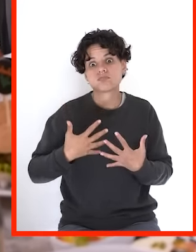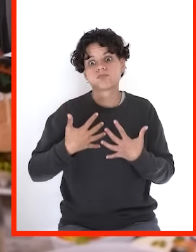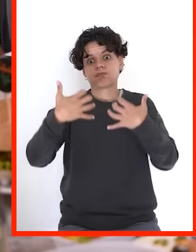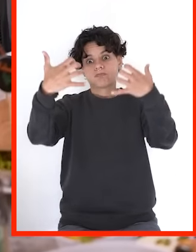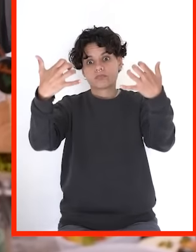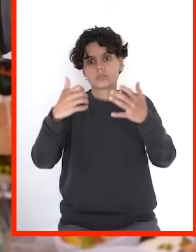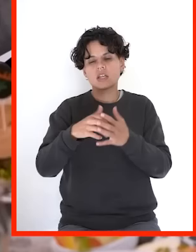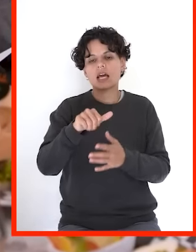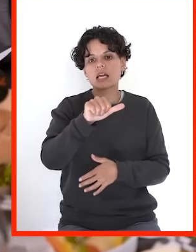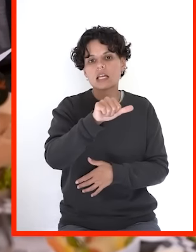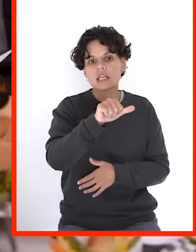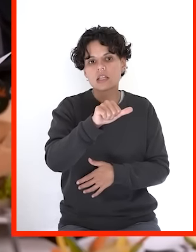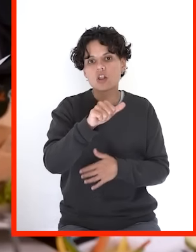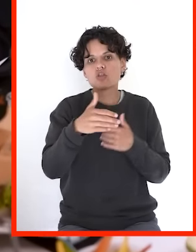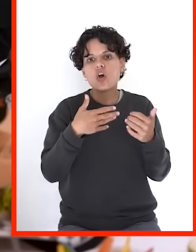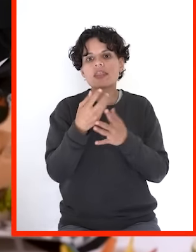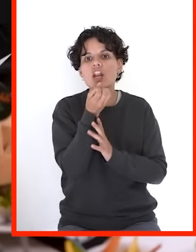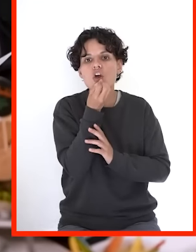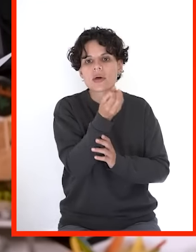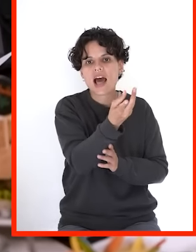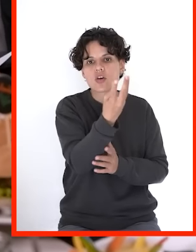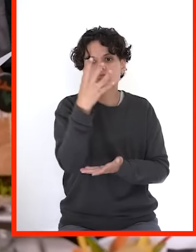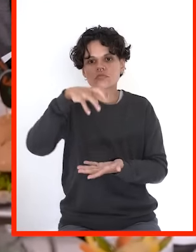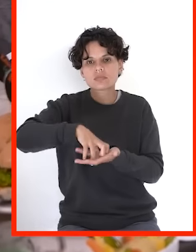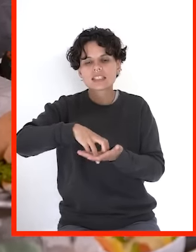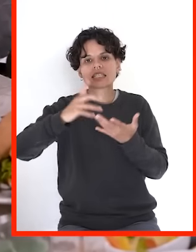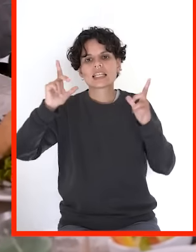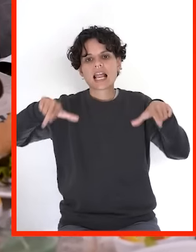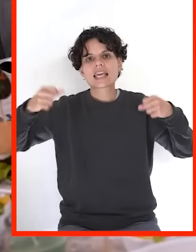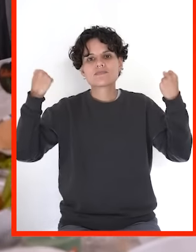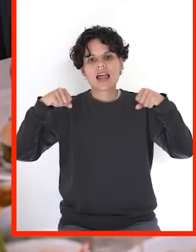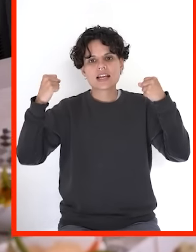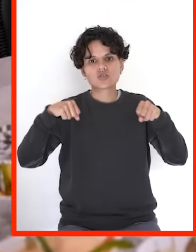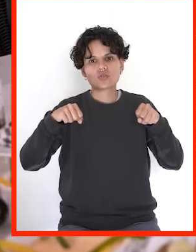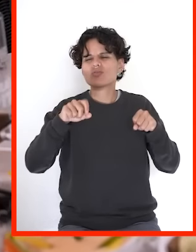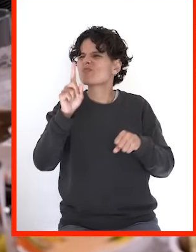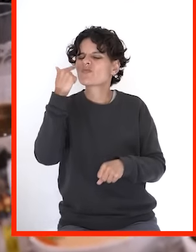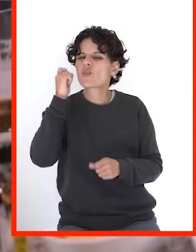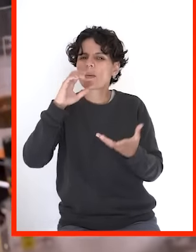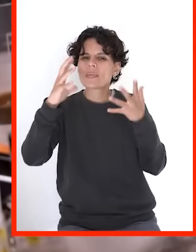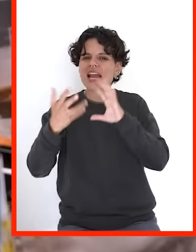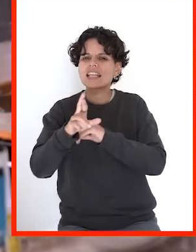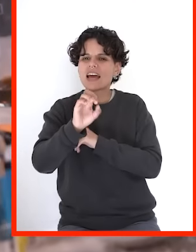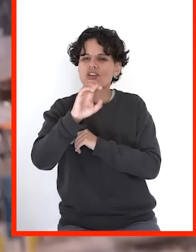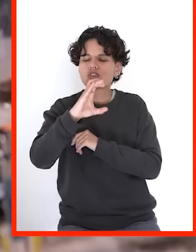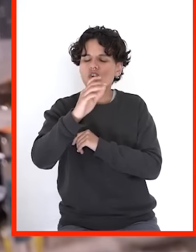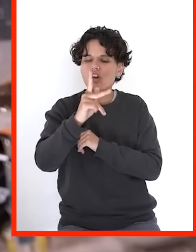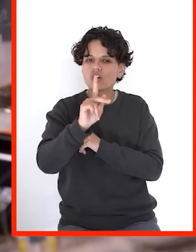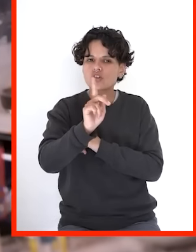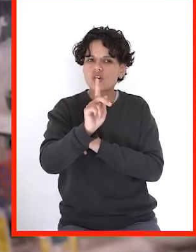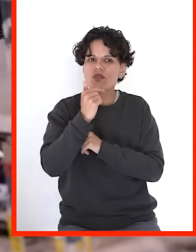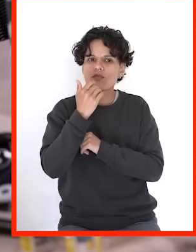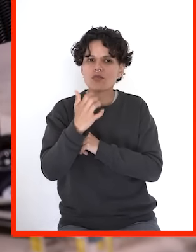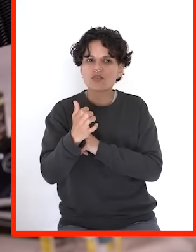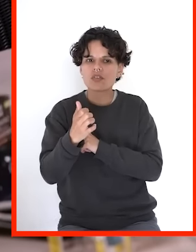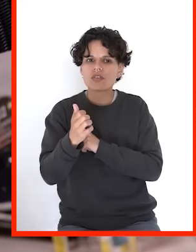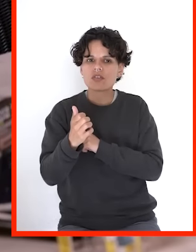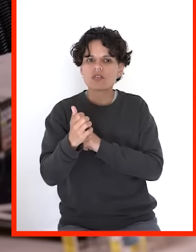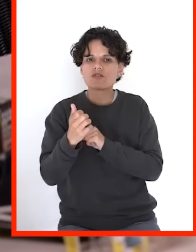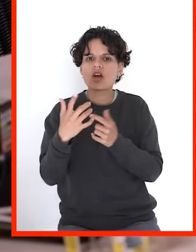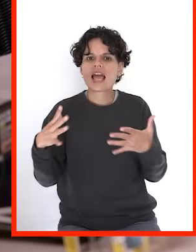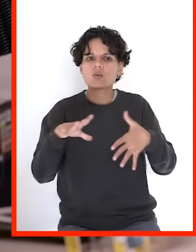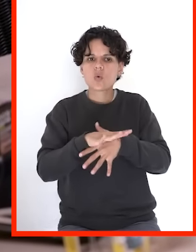¿Un mil? En el de Lo Prado. ¿De Lo Prado? En el gimnasio Lo Prado. O ese parece que no fue Planeta Rock, parece que fue Encuentro de, cuatro ramas. De las Cuatro Ramas. Pero